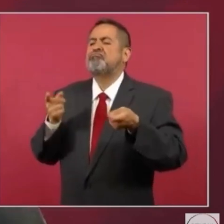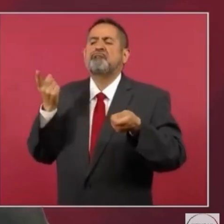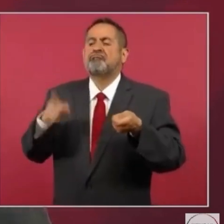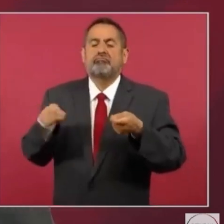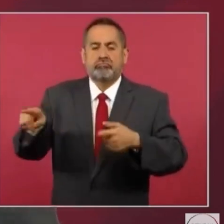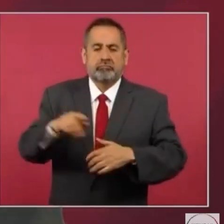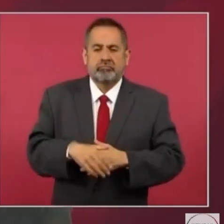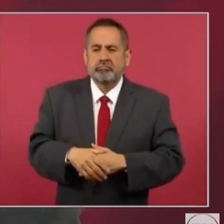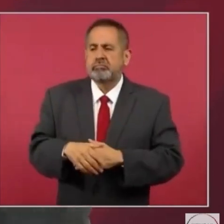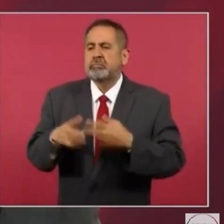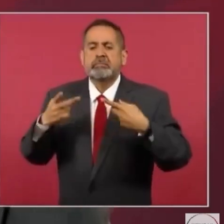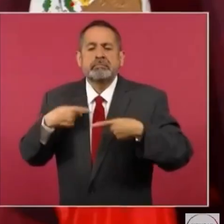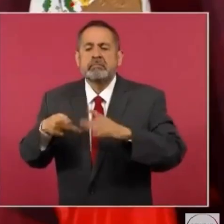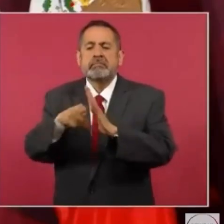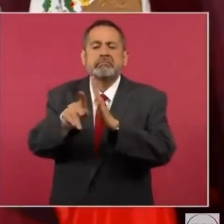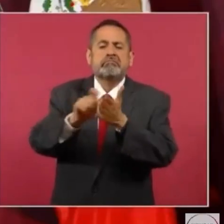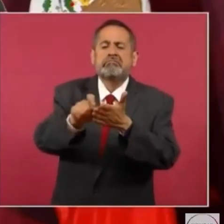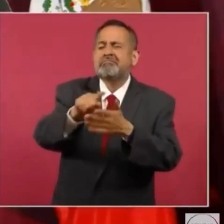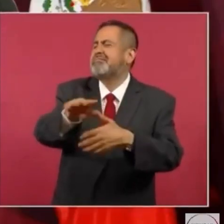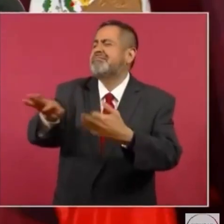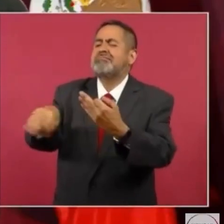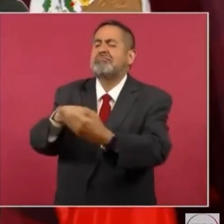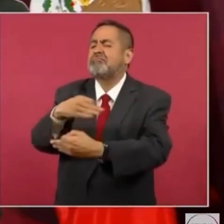Y periodistas, y a todos.